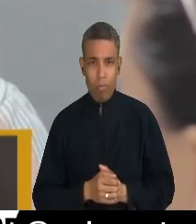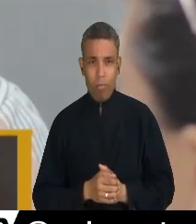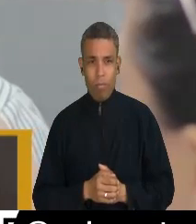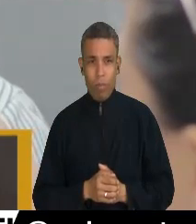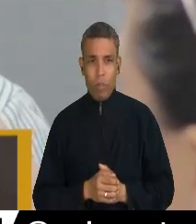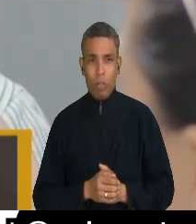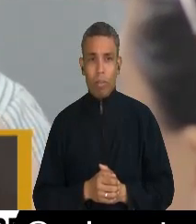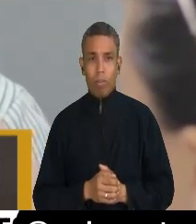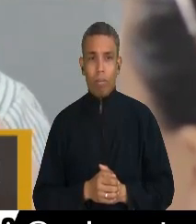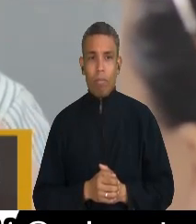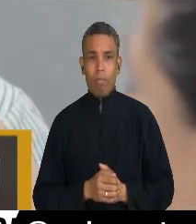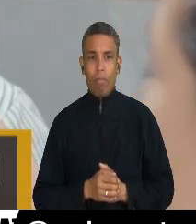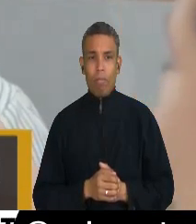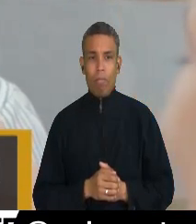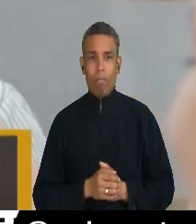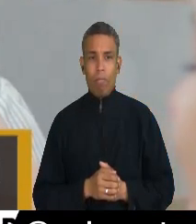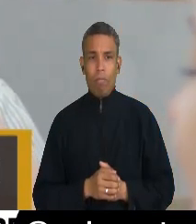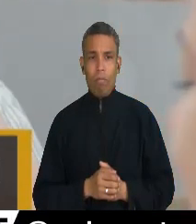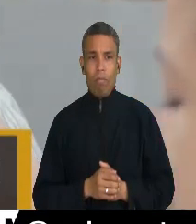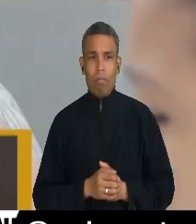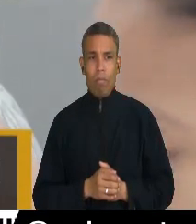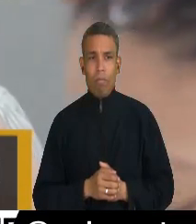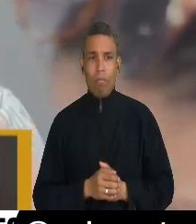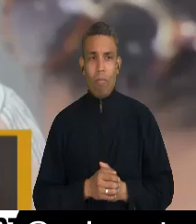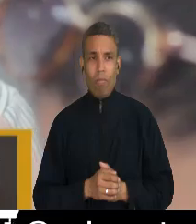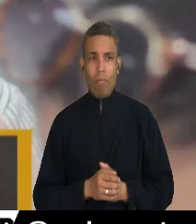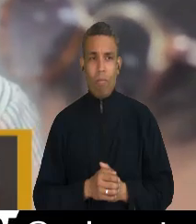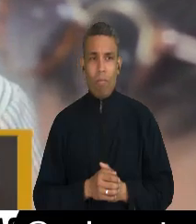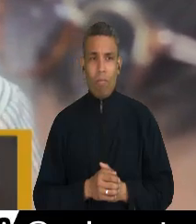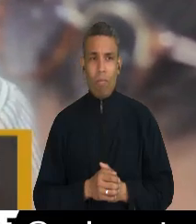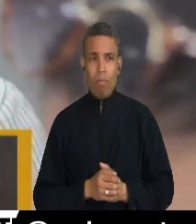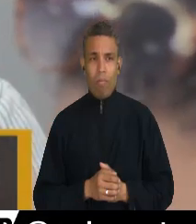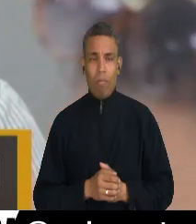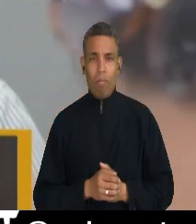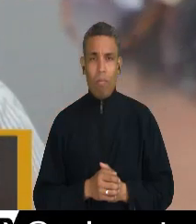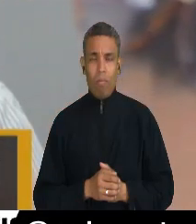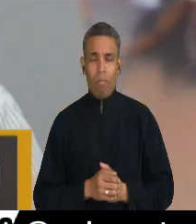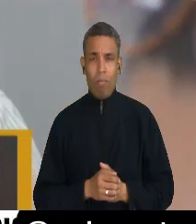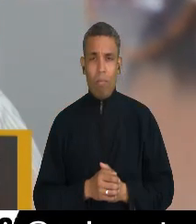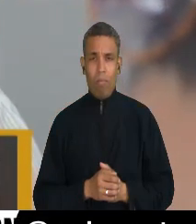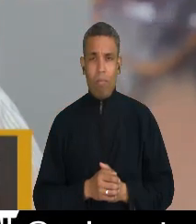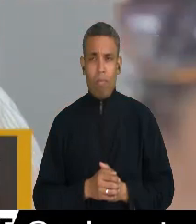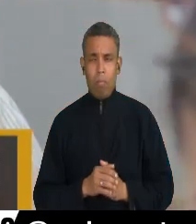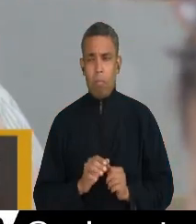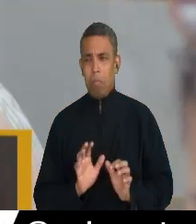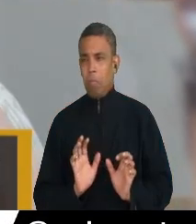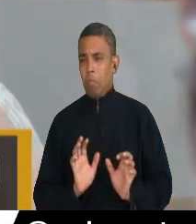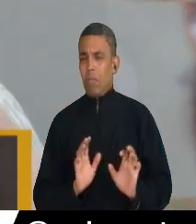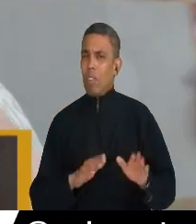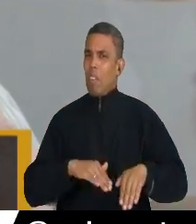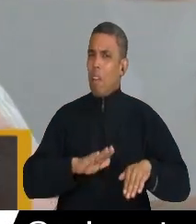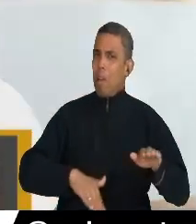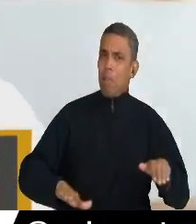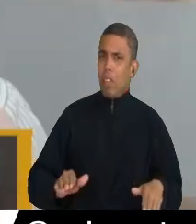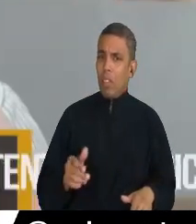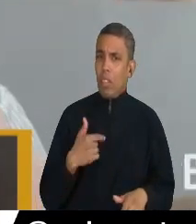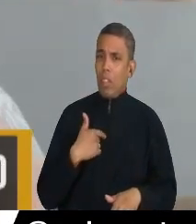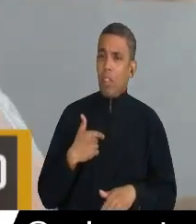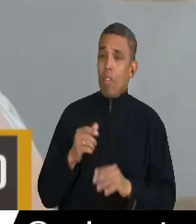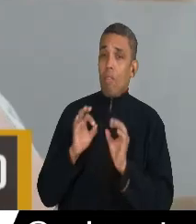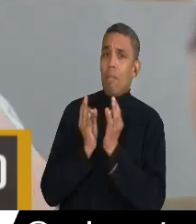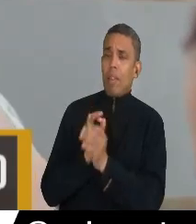por una persona que tomó esa acción en determinado momento y muchas veces sin haberlo avisado. Para